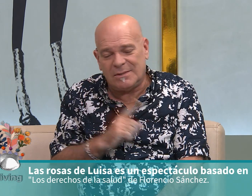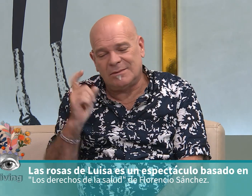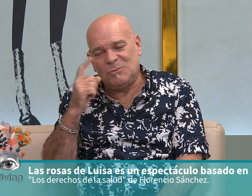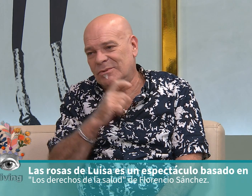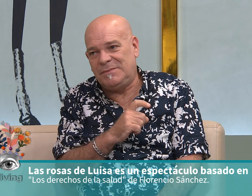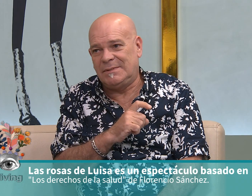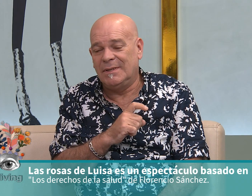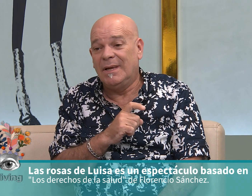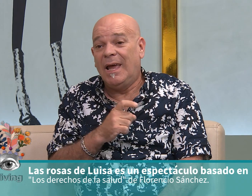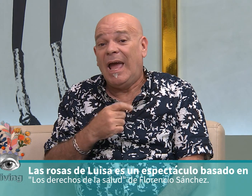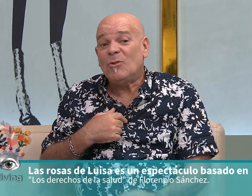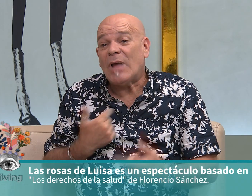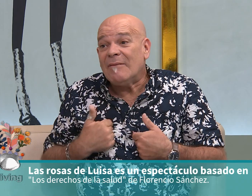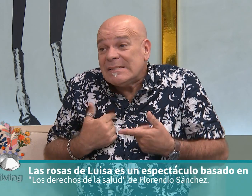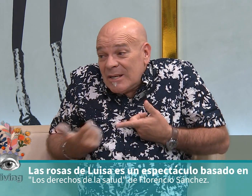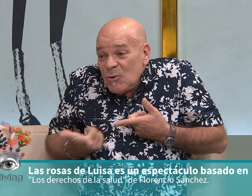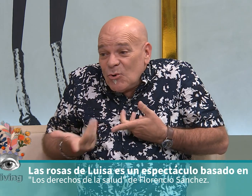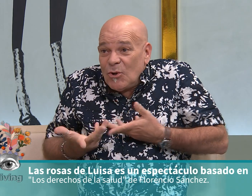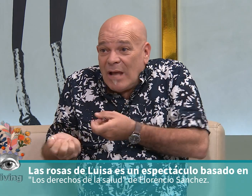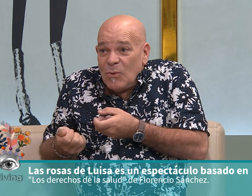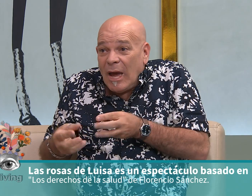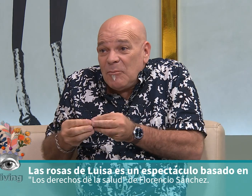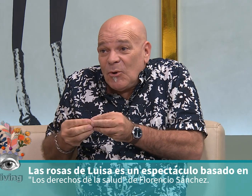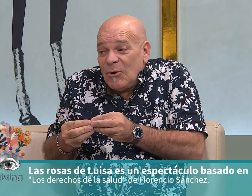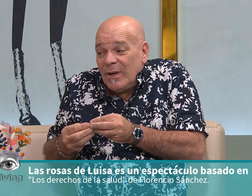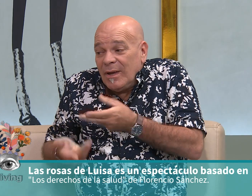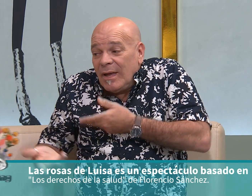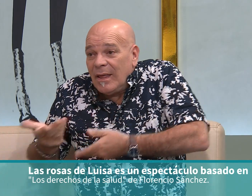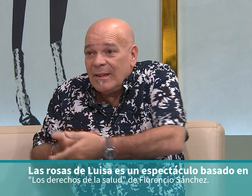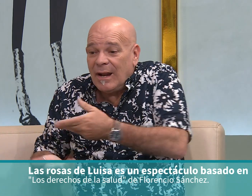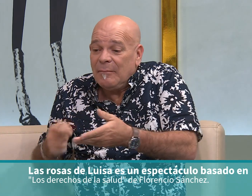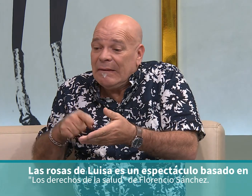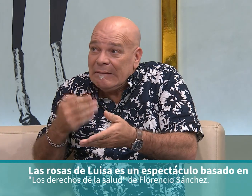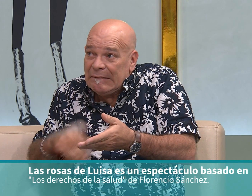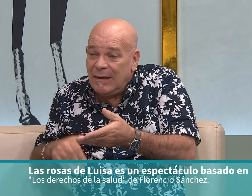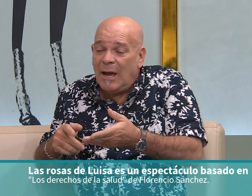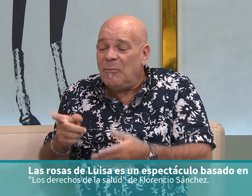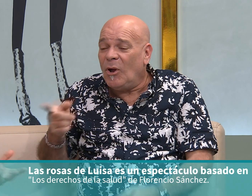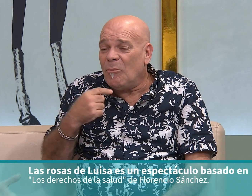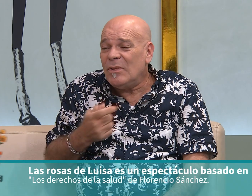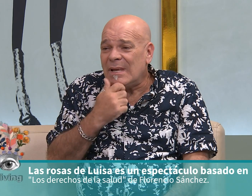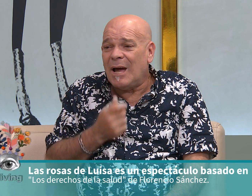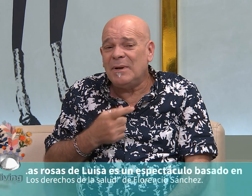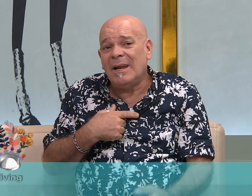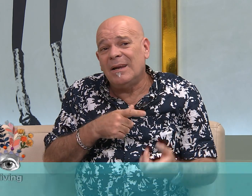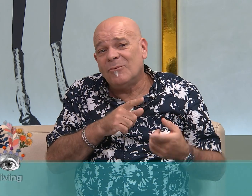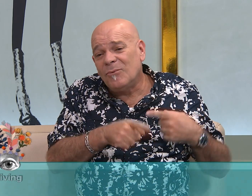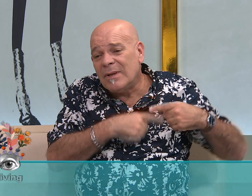entender. Imposible de entender un 100% de todo lo que decía. Nosotros como compañeros, los que entendíamos